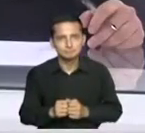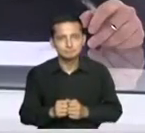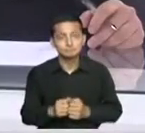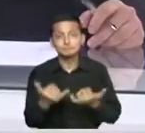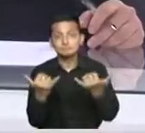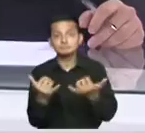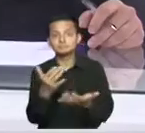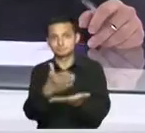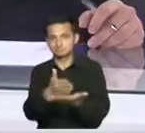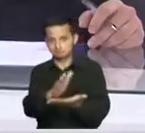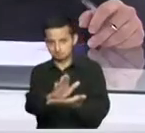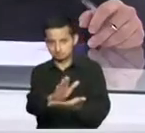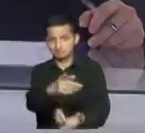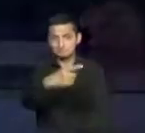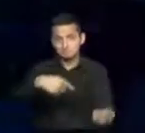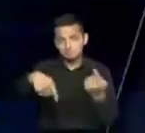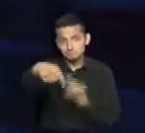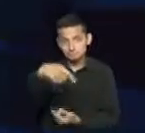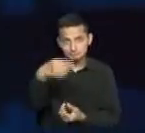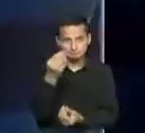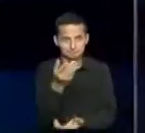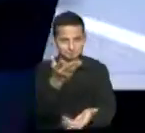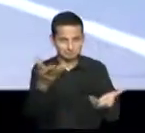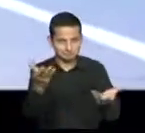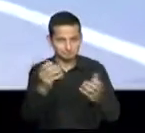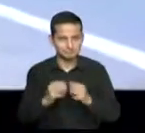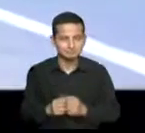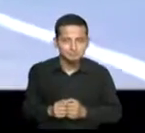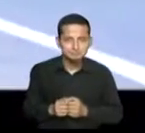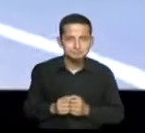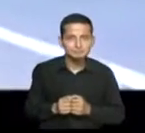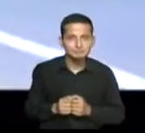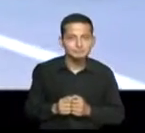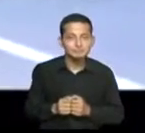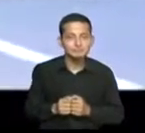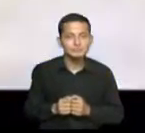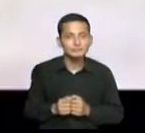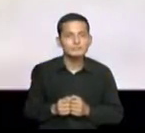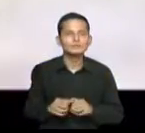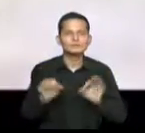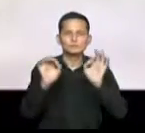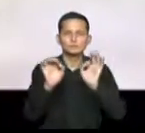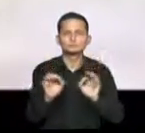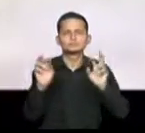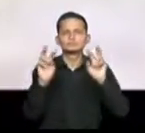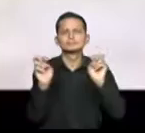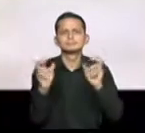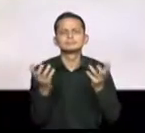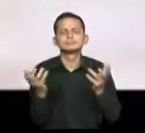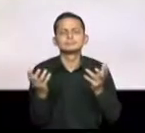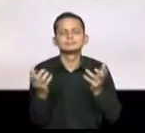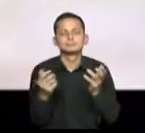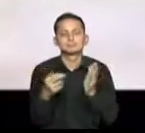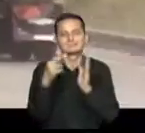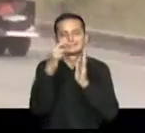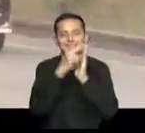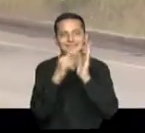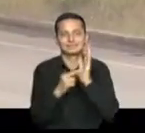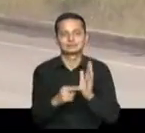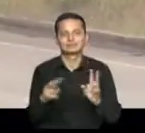Hacemos una pausa, pero cuando regresemos en Noticiero Ciudadano, le contaremos precisamente sobre el registro